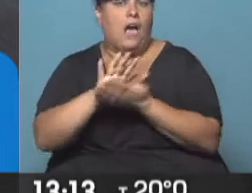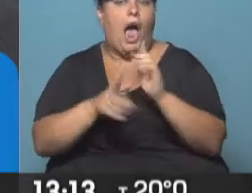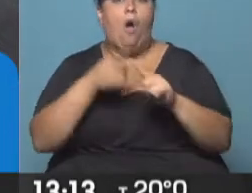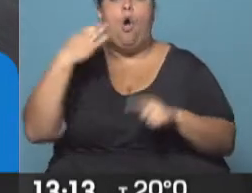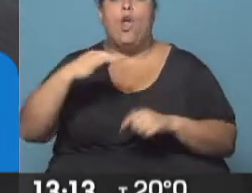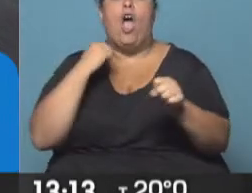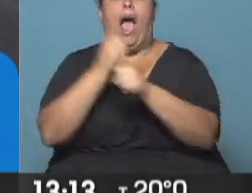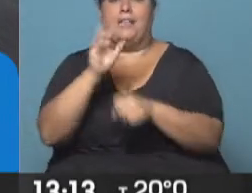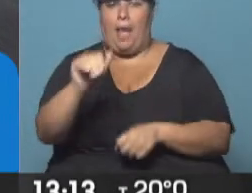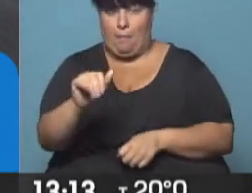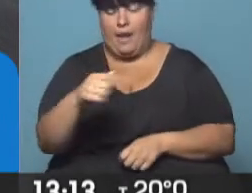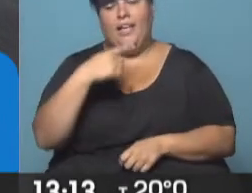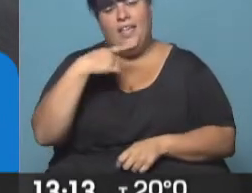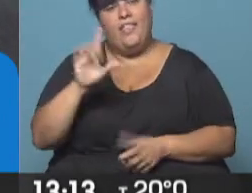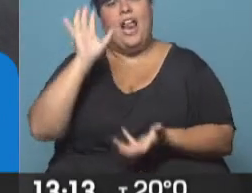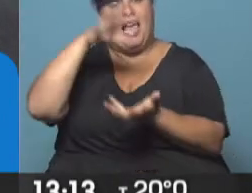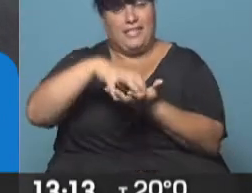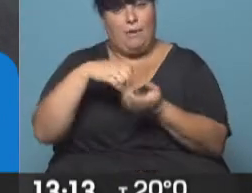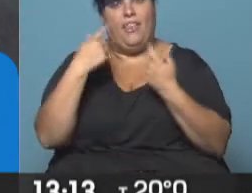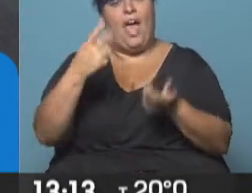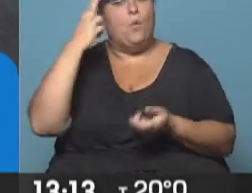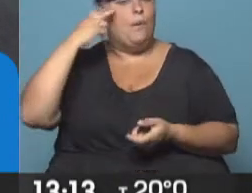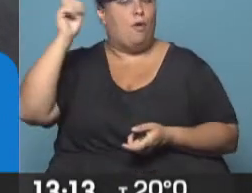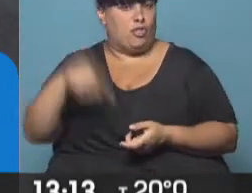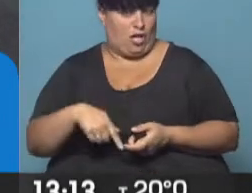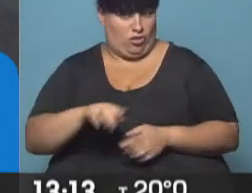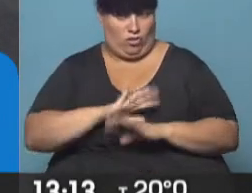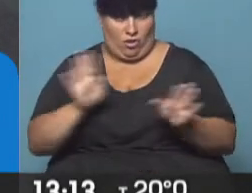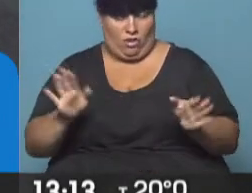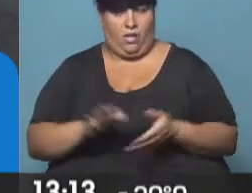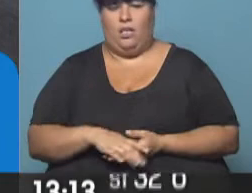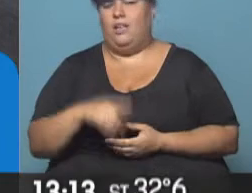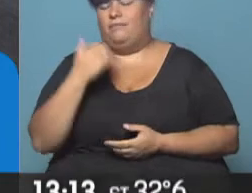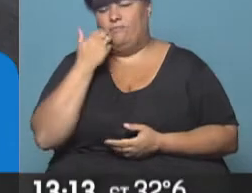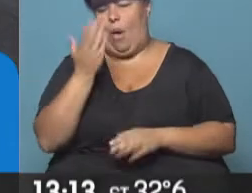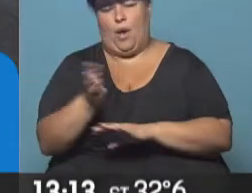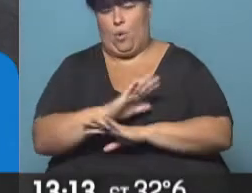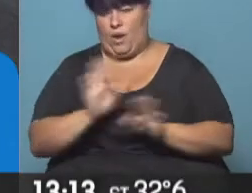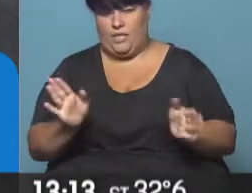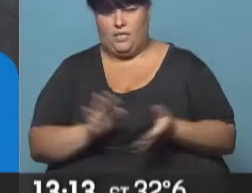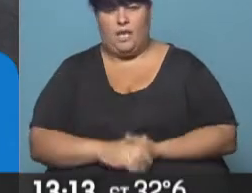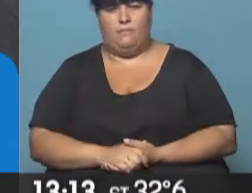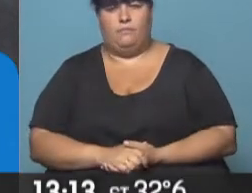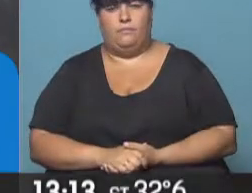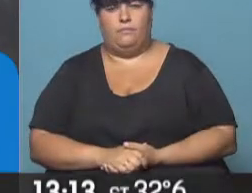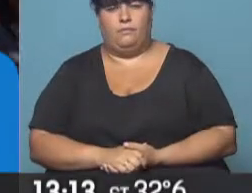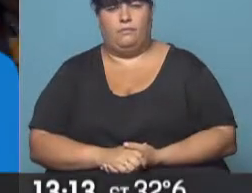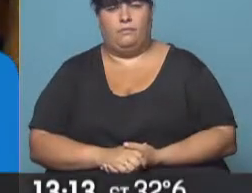obligatoria hasta el martes y advirtió que las cámaras ofrecen el 9 por ciento de aumento al que calificó como obsceno